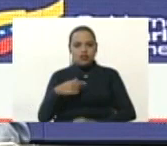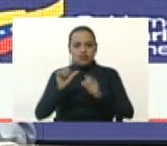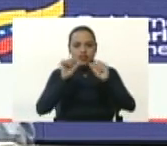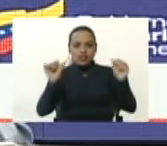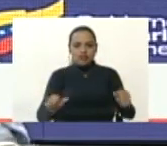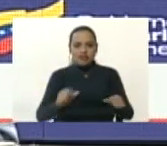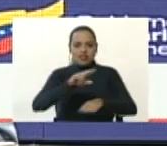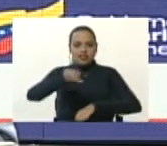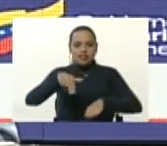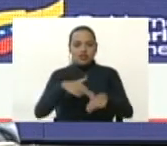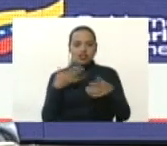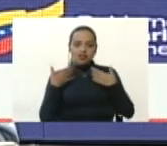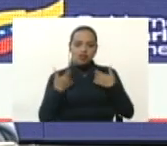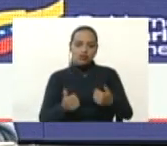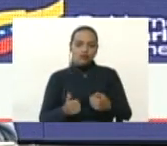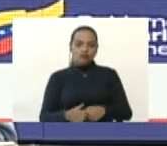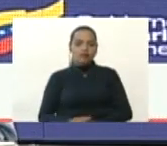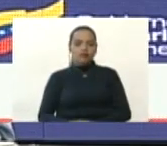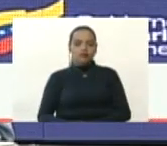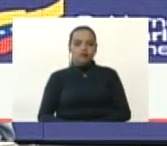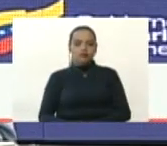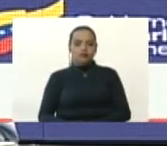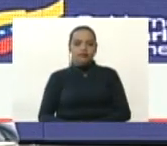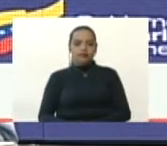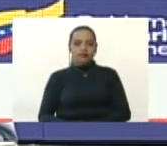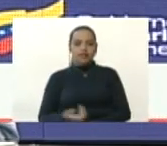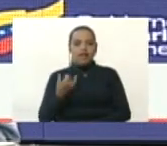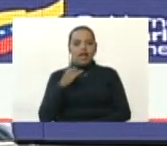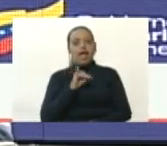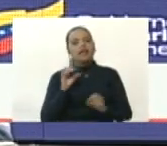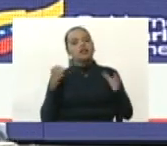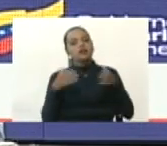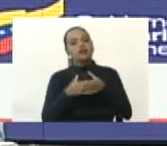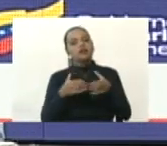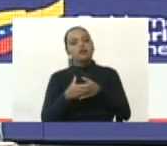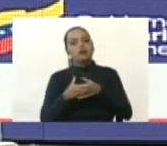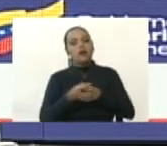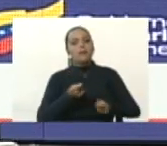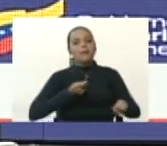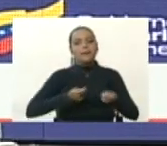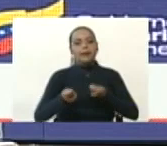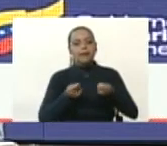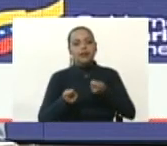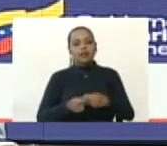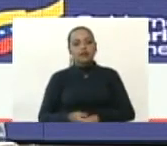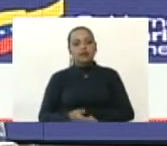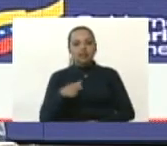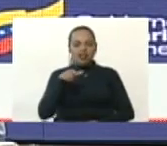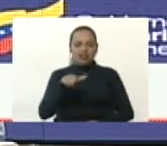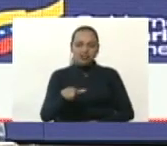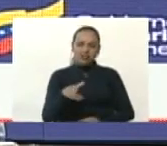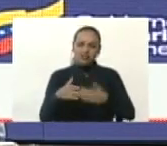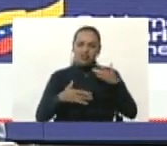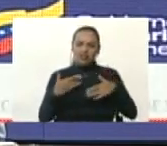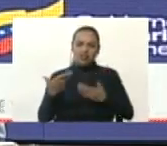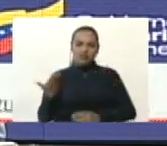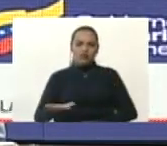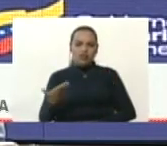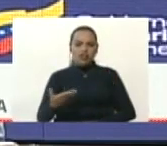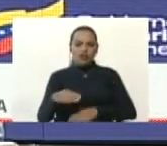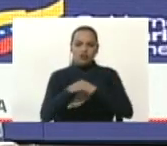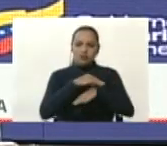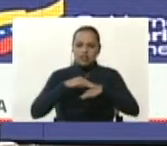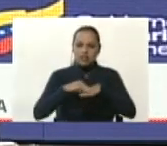sistema nacional de salud. Estaba además reunido preparando este evento tan importante con el